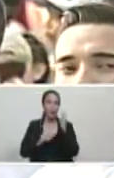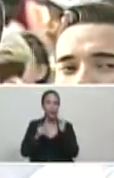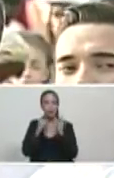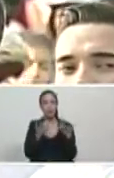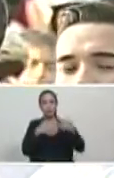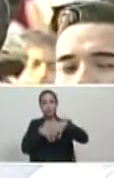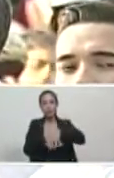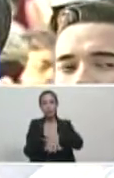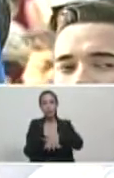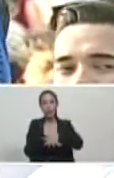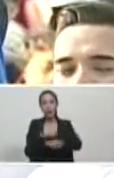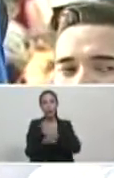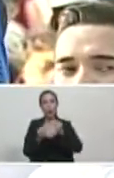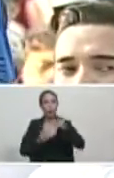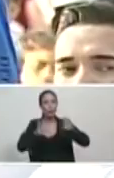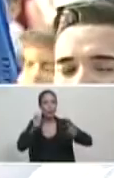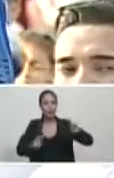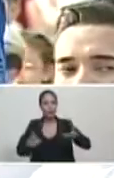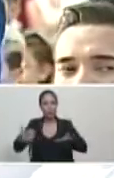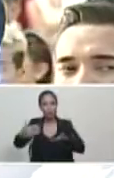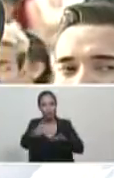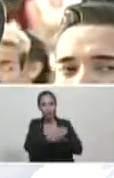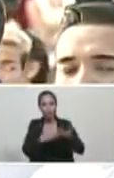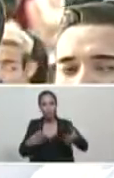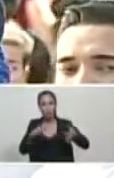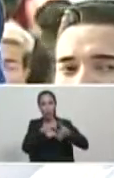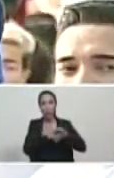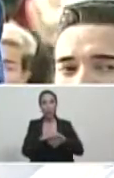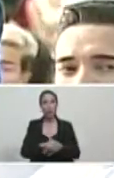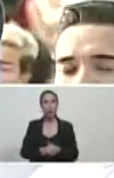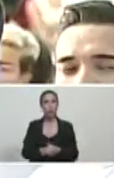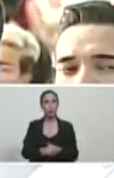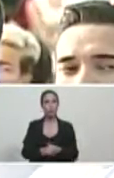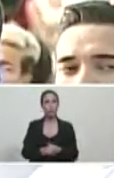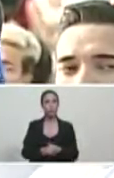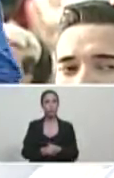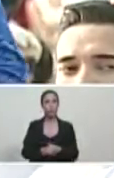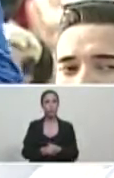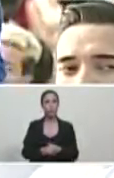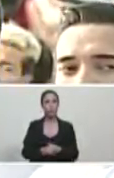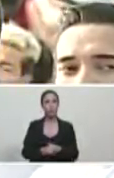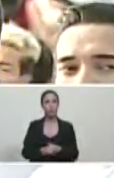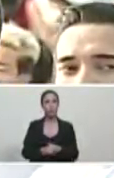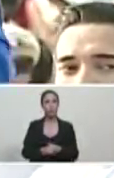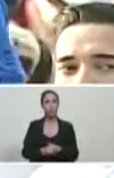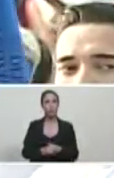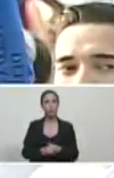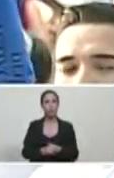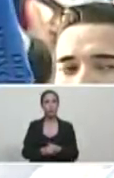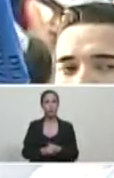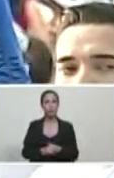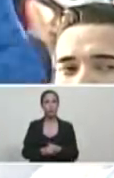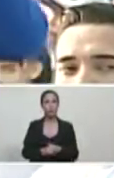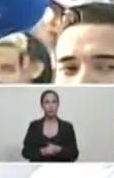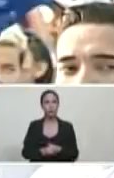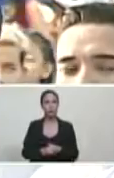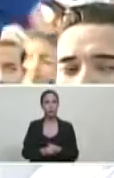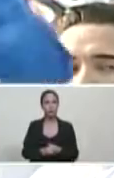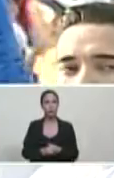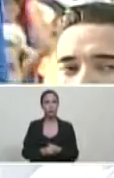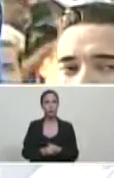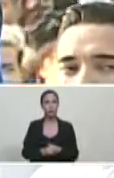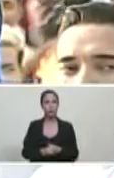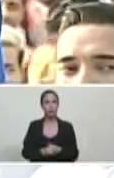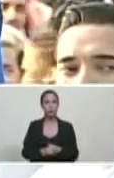hemos dignificado. Y nosotros tenemos al compañero Tití, que ahorita está con nuestra vicepresidenta, madrina